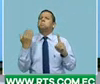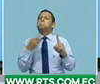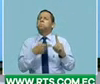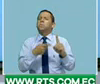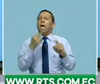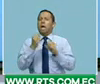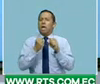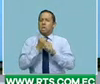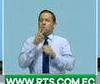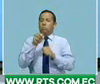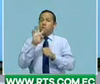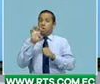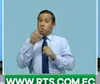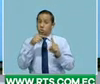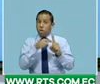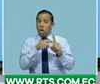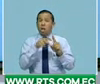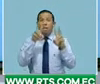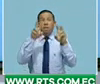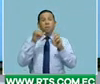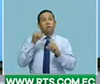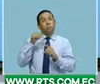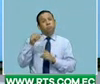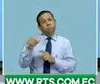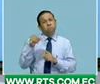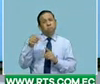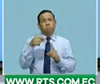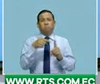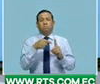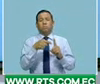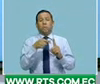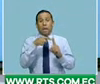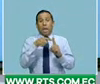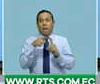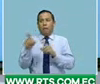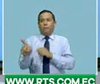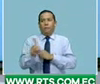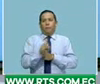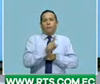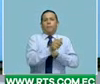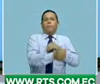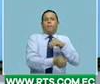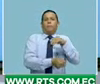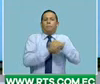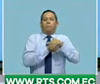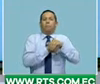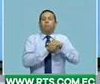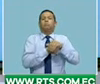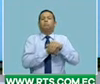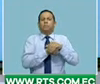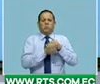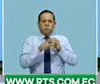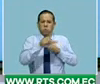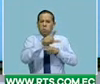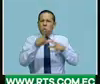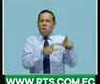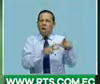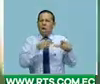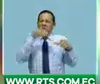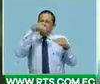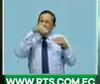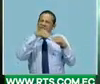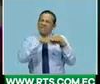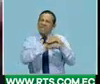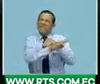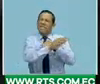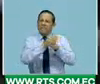el año 2014 y desde entonces habría permanecido escondido en un sector de difícil acceso.